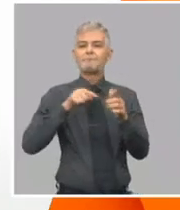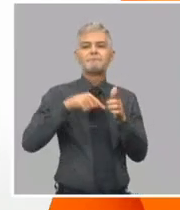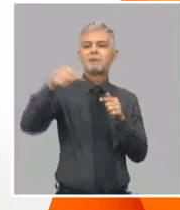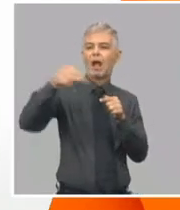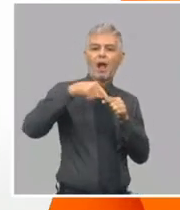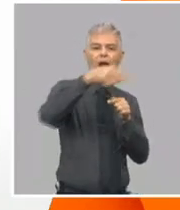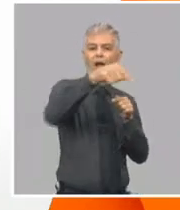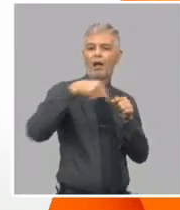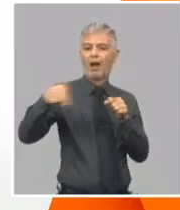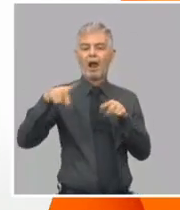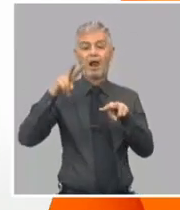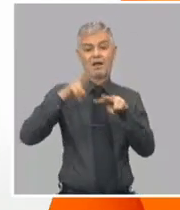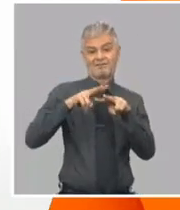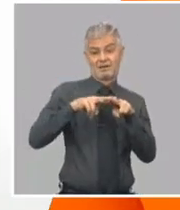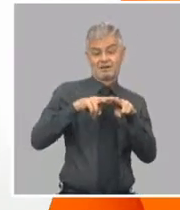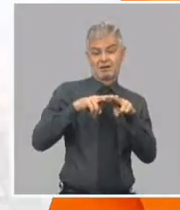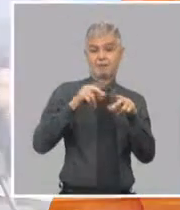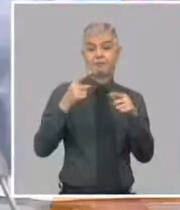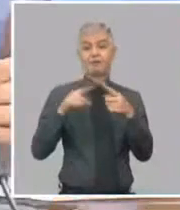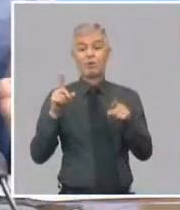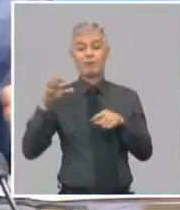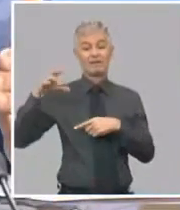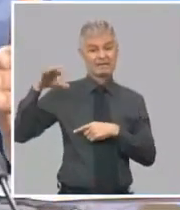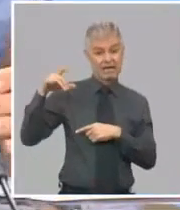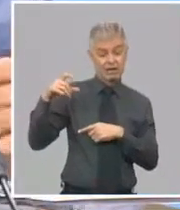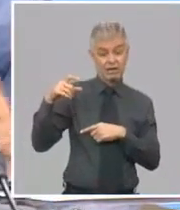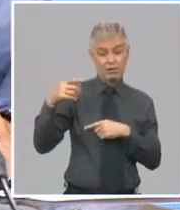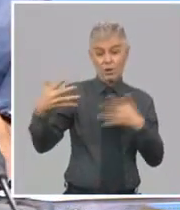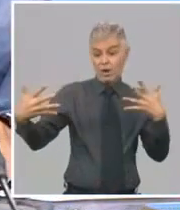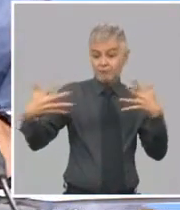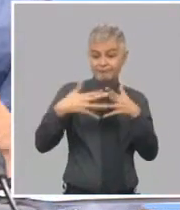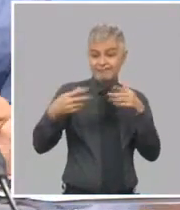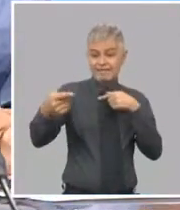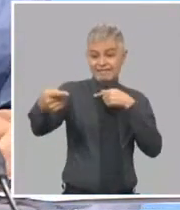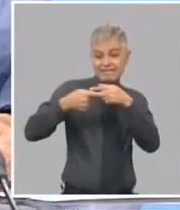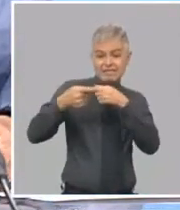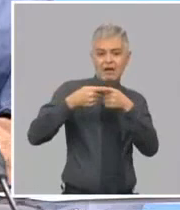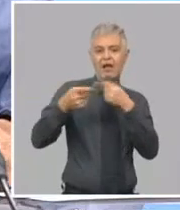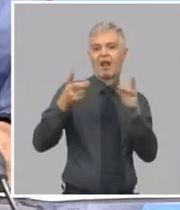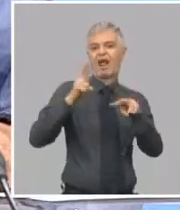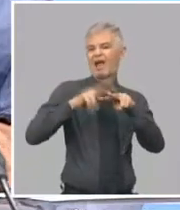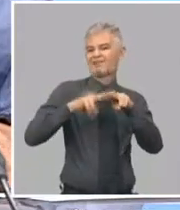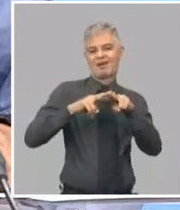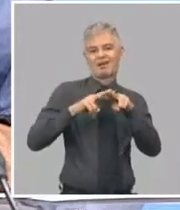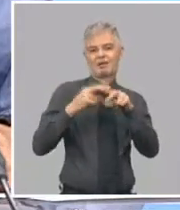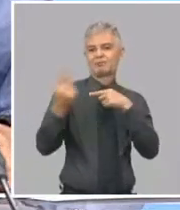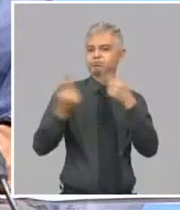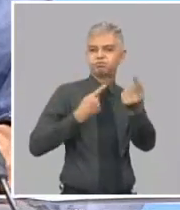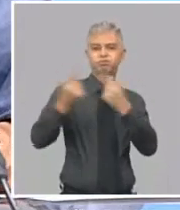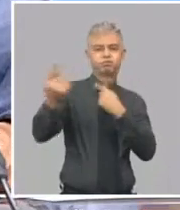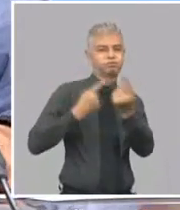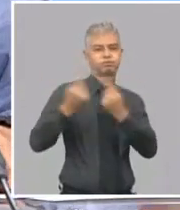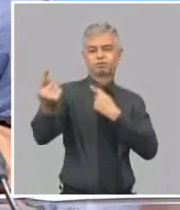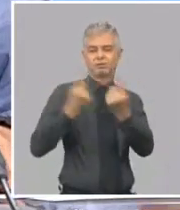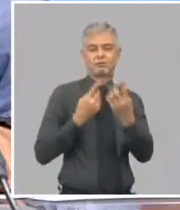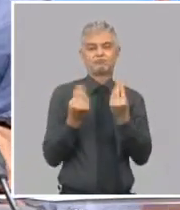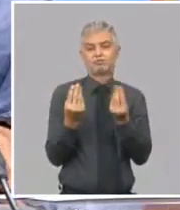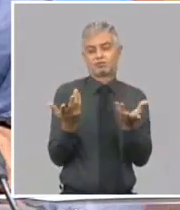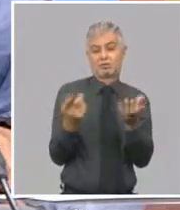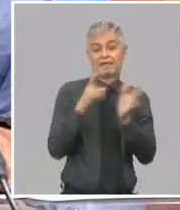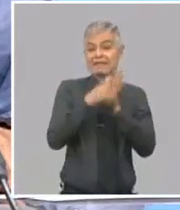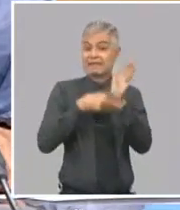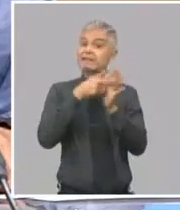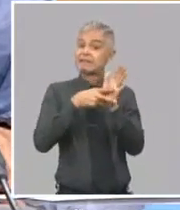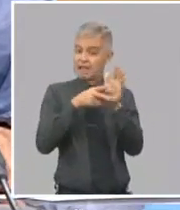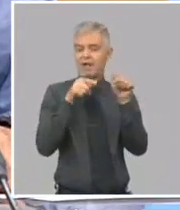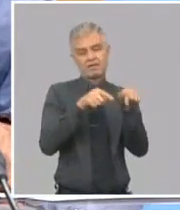cabecera tradicionalmente pena de río tiene un vínculo muy fuerte con la habana y el 30 por supuesto constituye